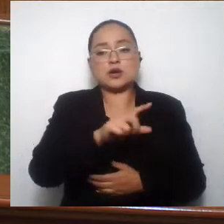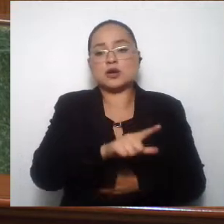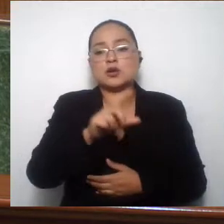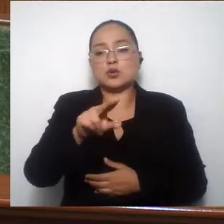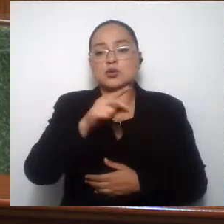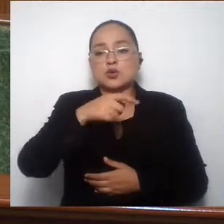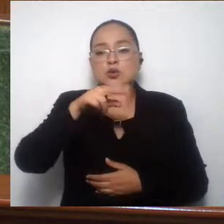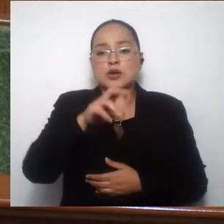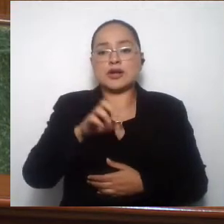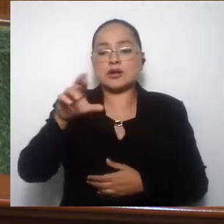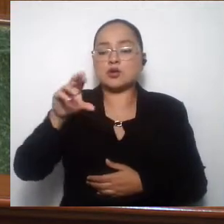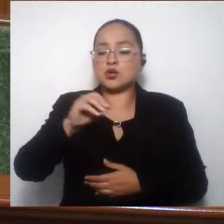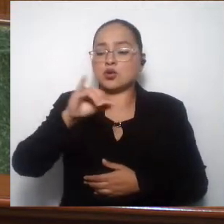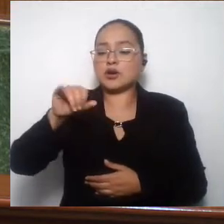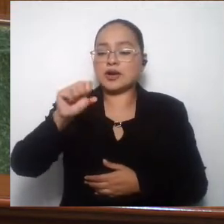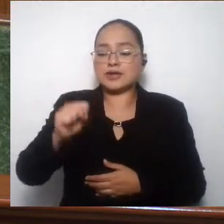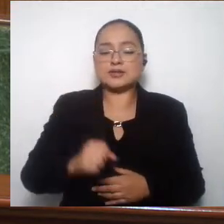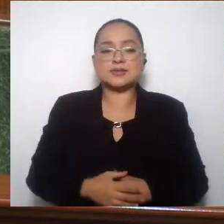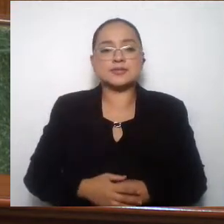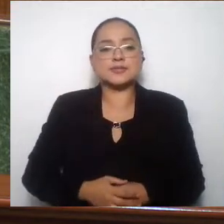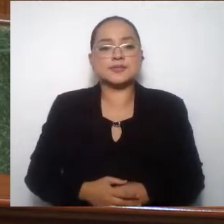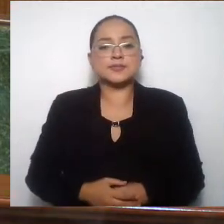diputado.